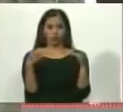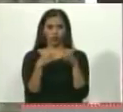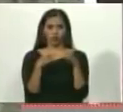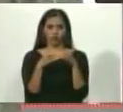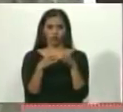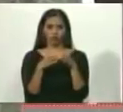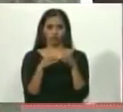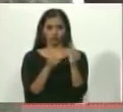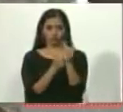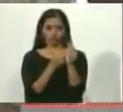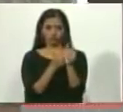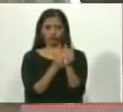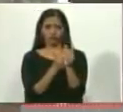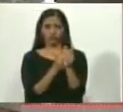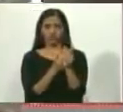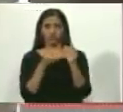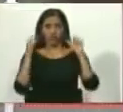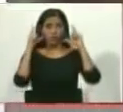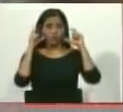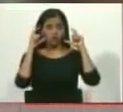Y están retratados, esto no es escoba.